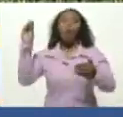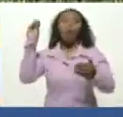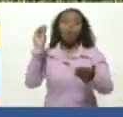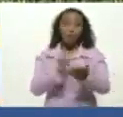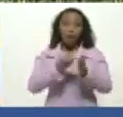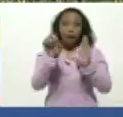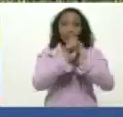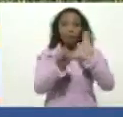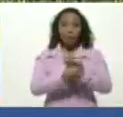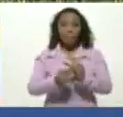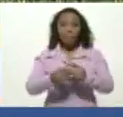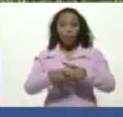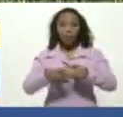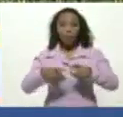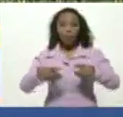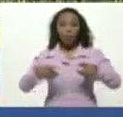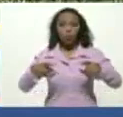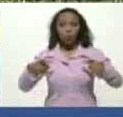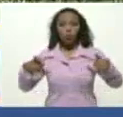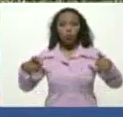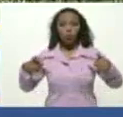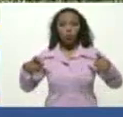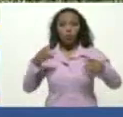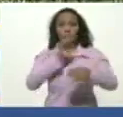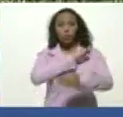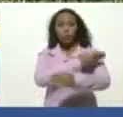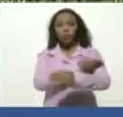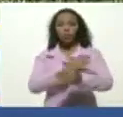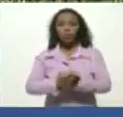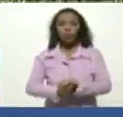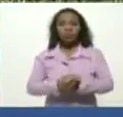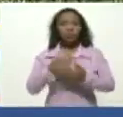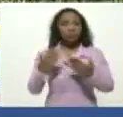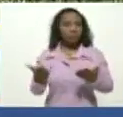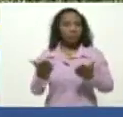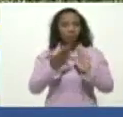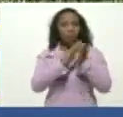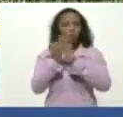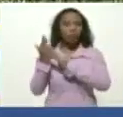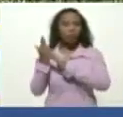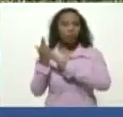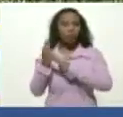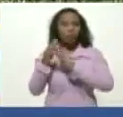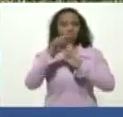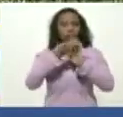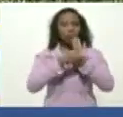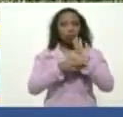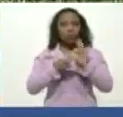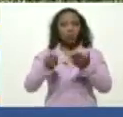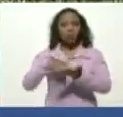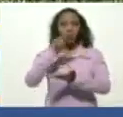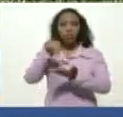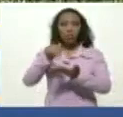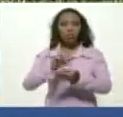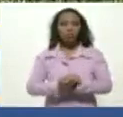de crecimiento del fortalecimiento de las comunas a nivel